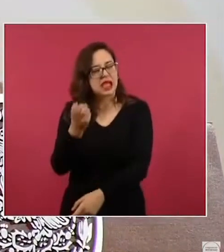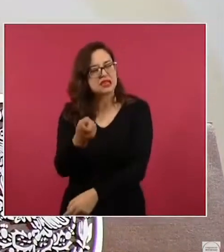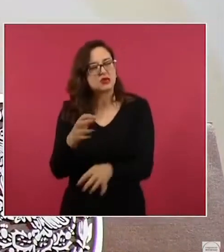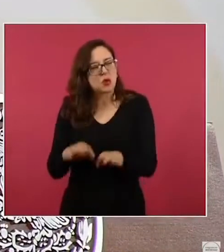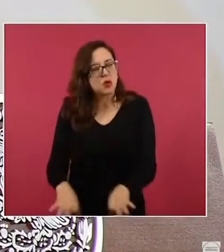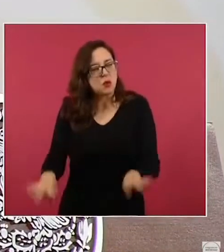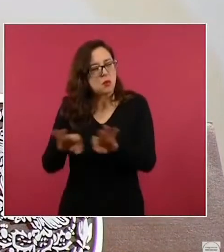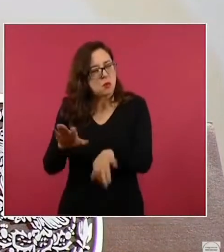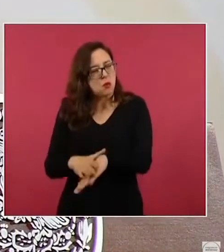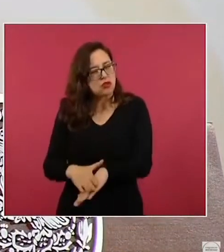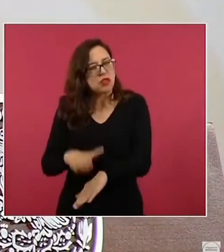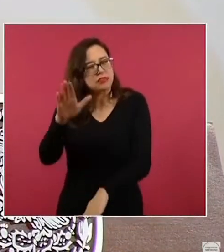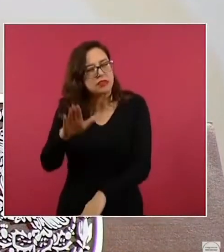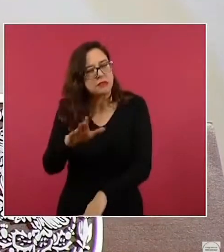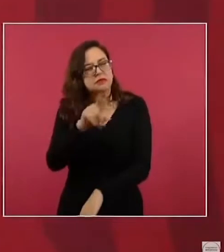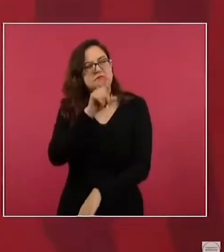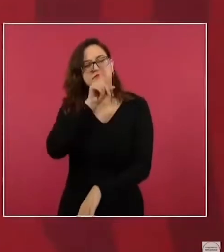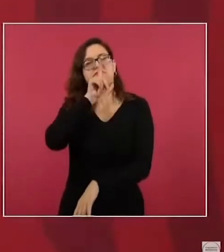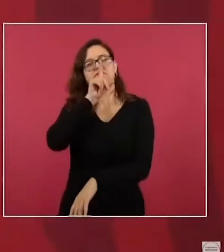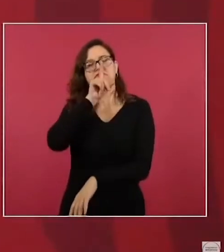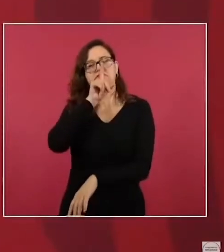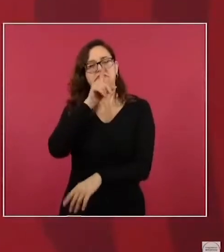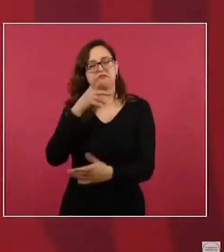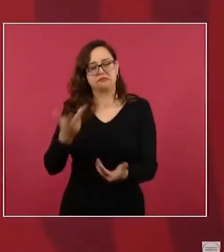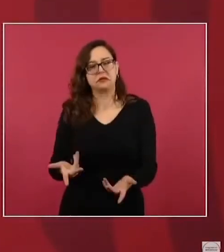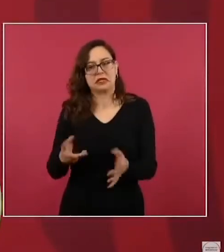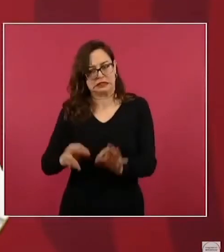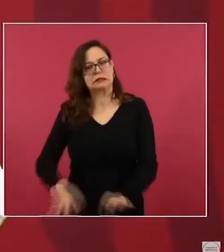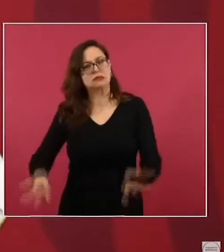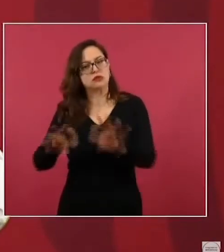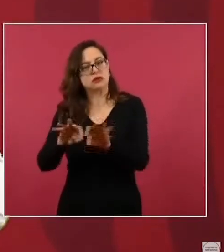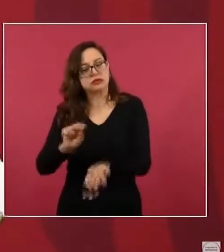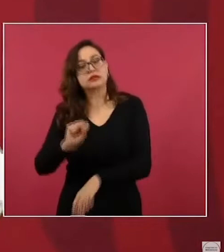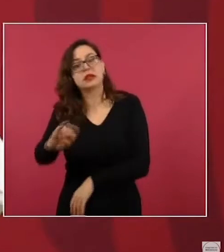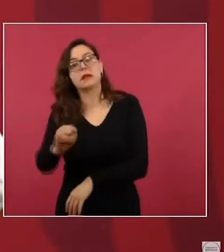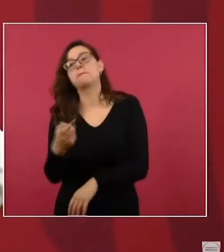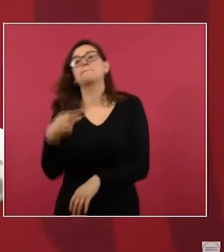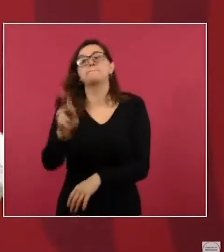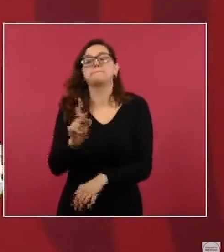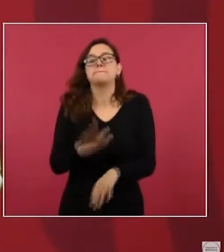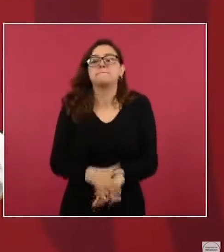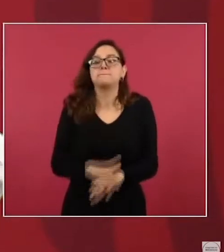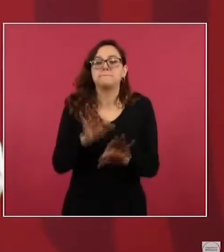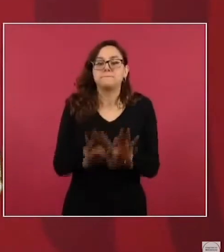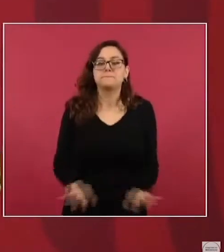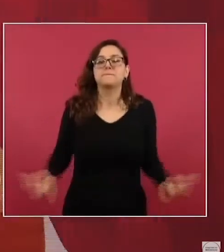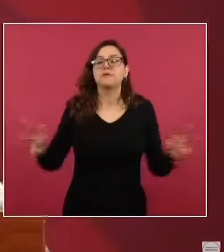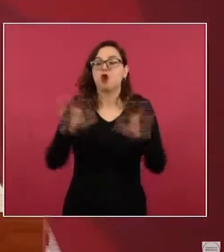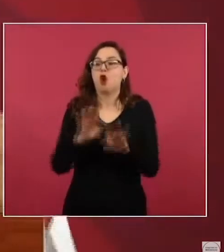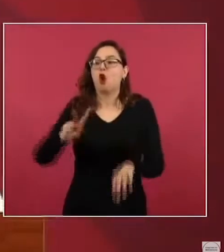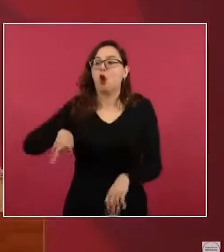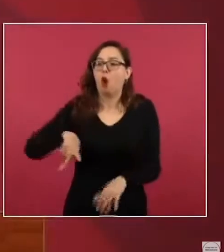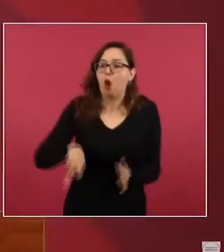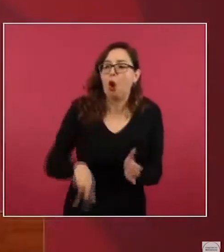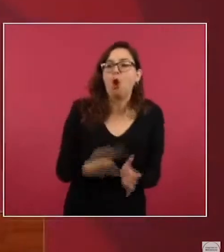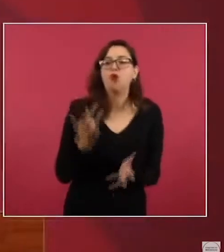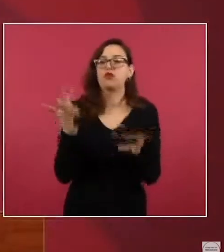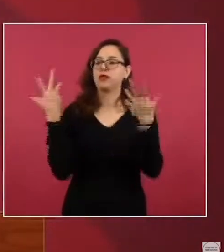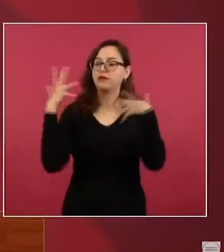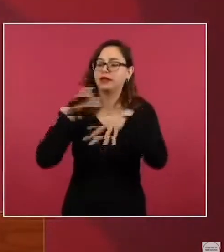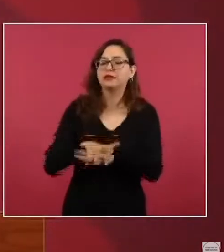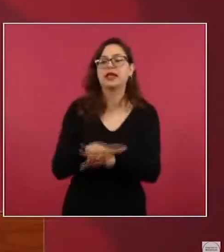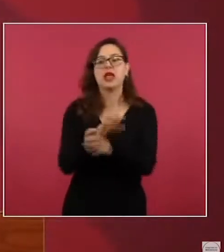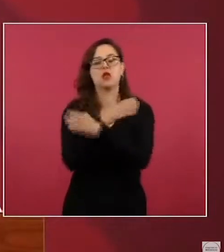que sí es importante marcarla. Nos interesa sobre todo volver a involucrar a toda la sociedad en esta dinámica